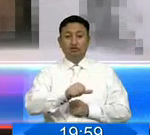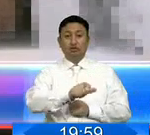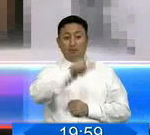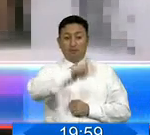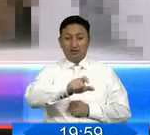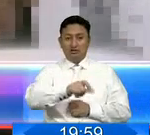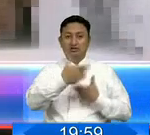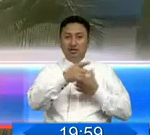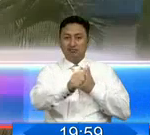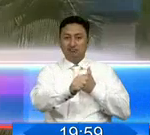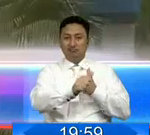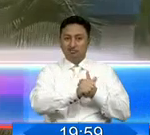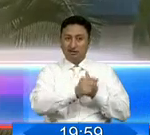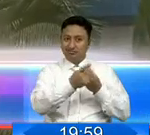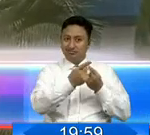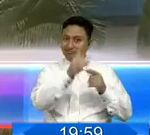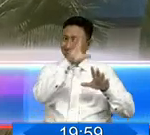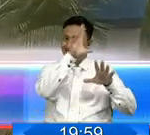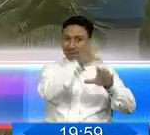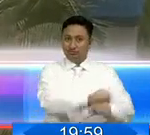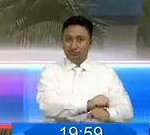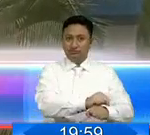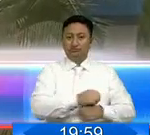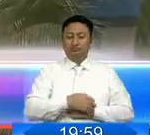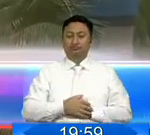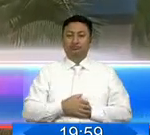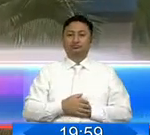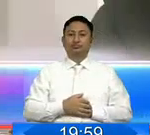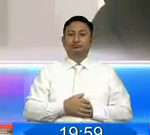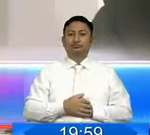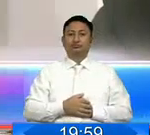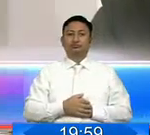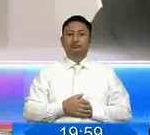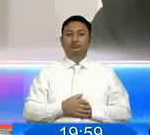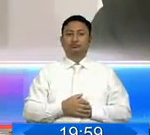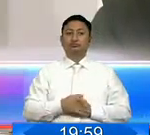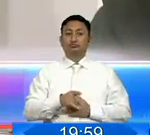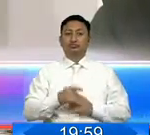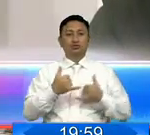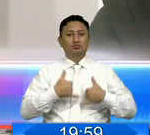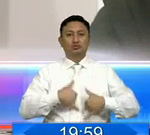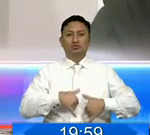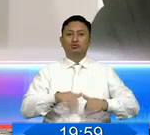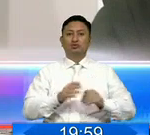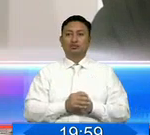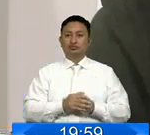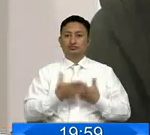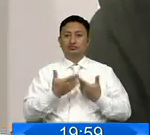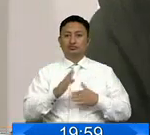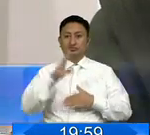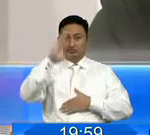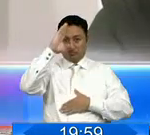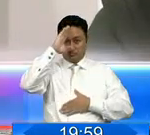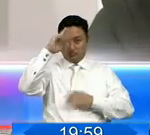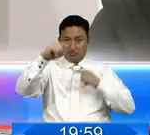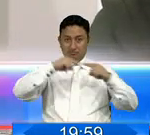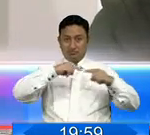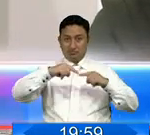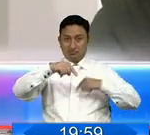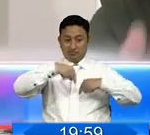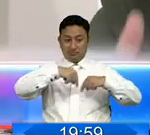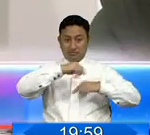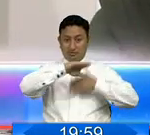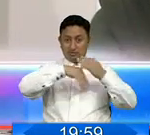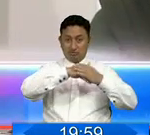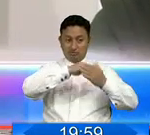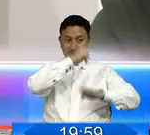días contados. En cualquier momento tendrán que responder a la justicia. Que esto continúa. Tiene la disposición de los jefes de tránsito a nivel nacional,